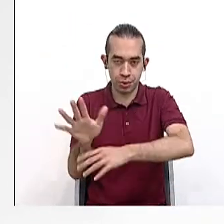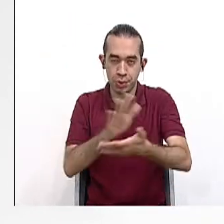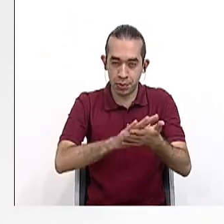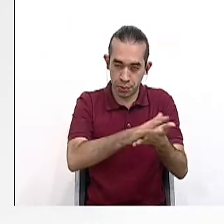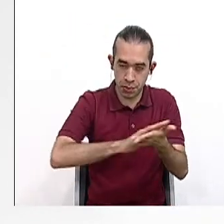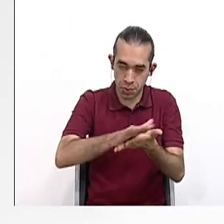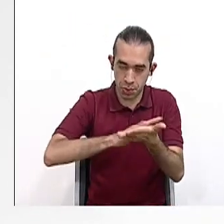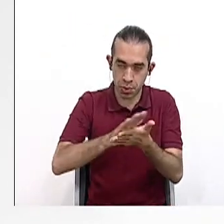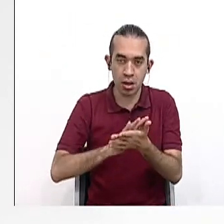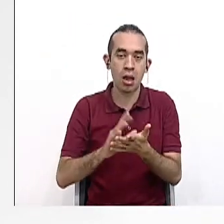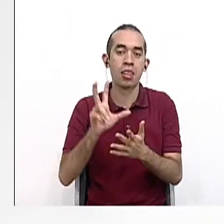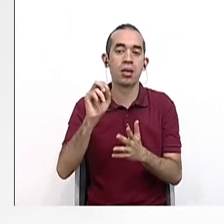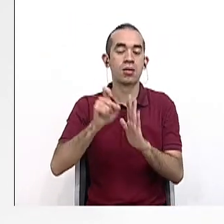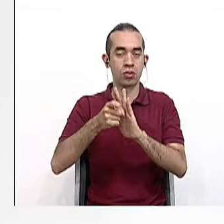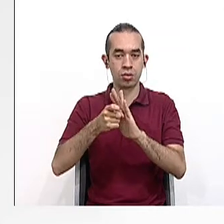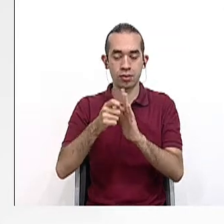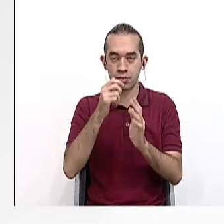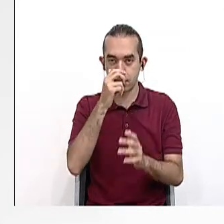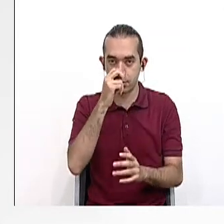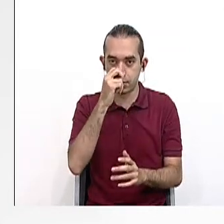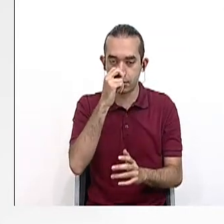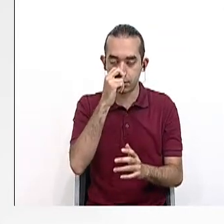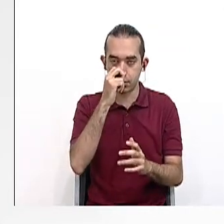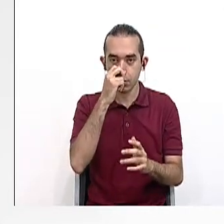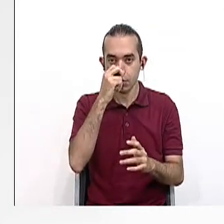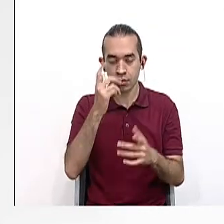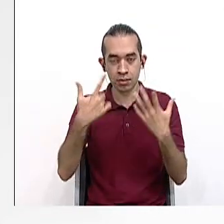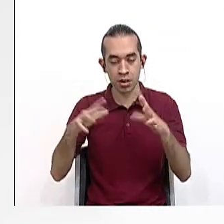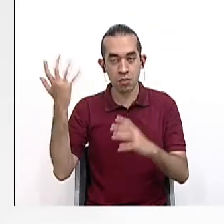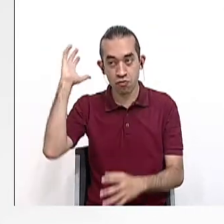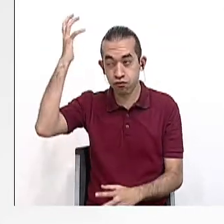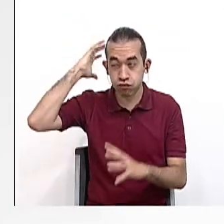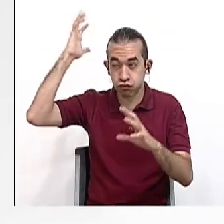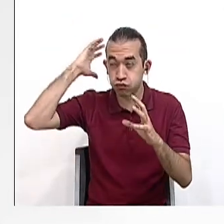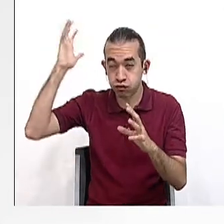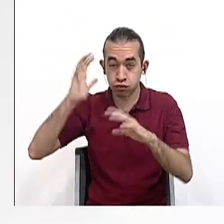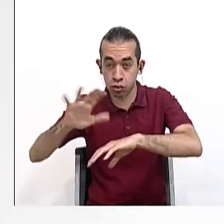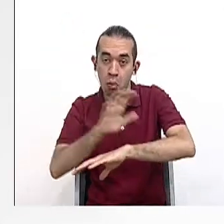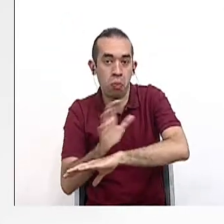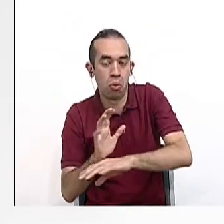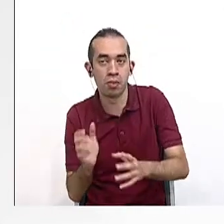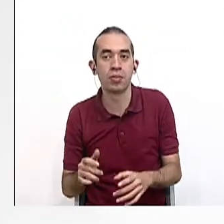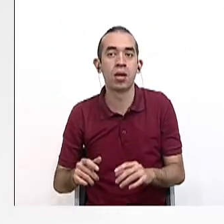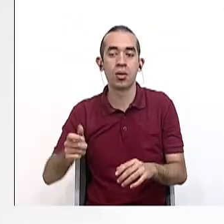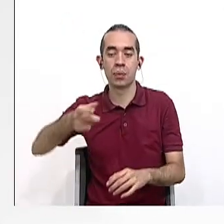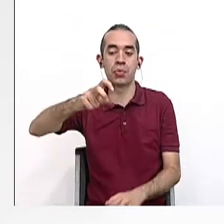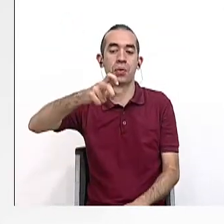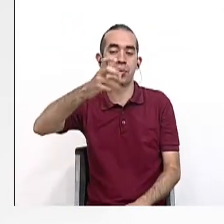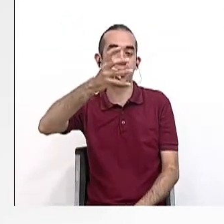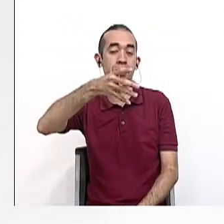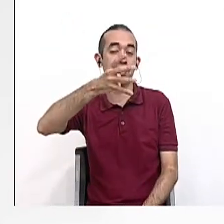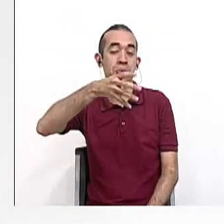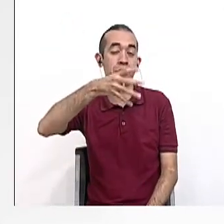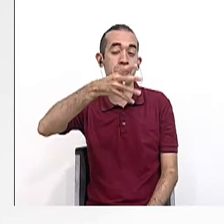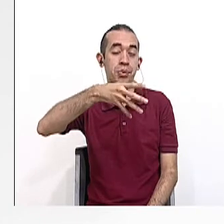segundos. Después de haber frotado el globo, abrimos un poco el agua